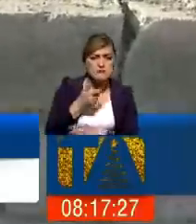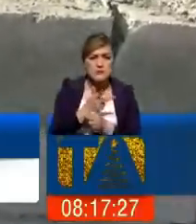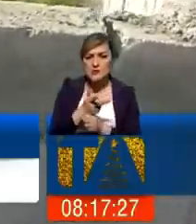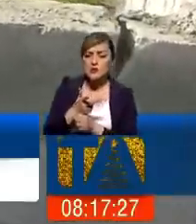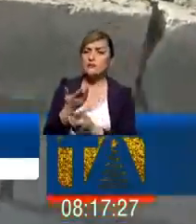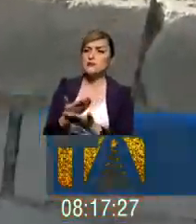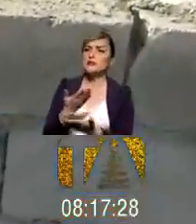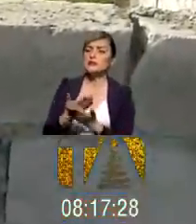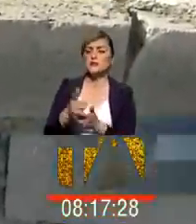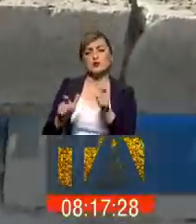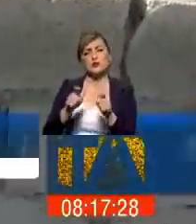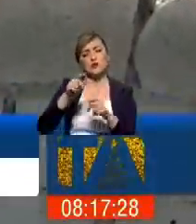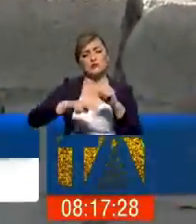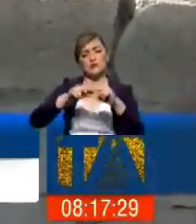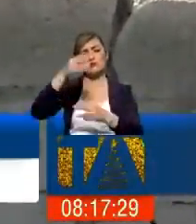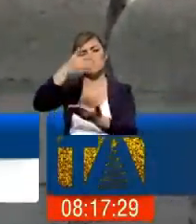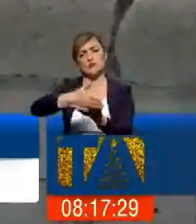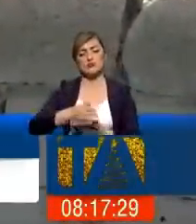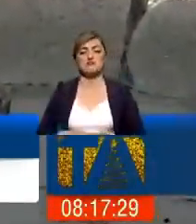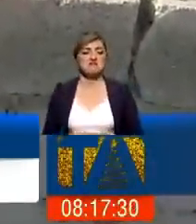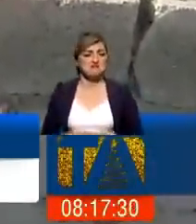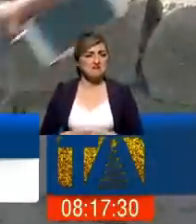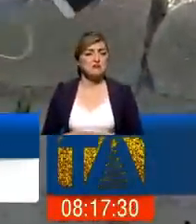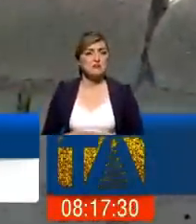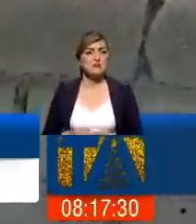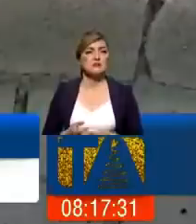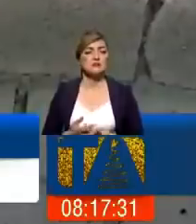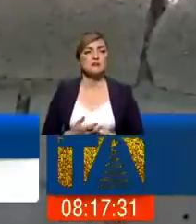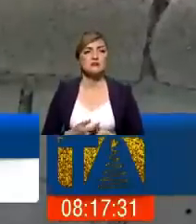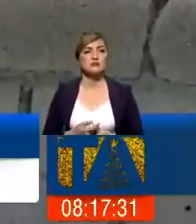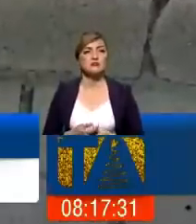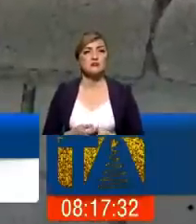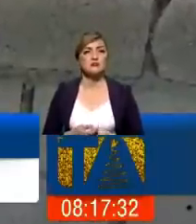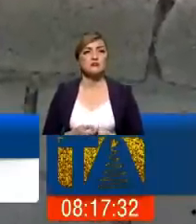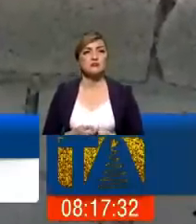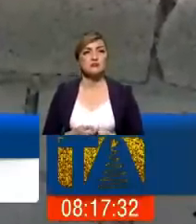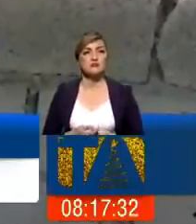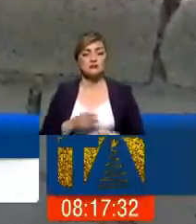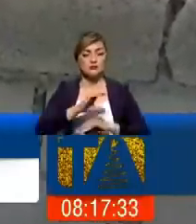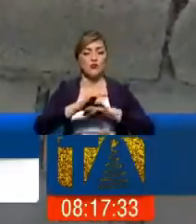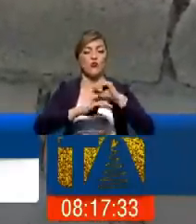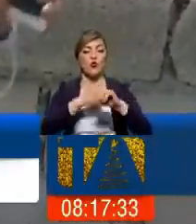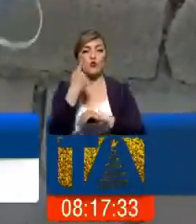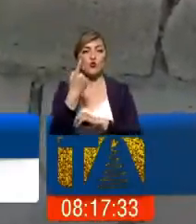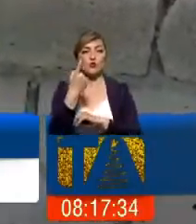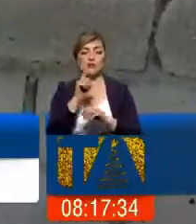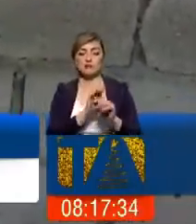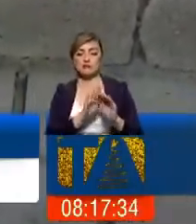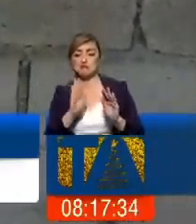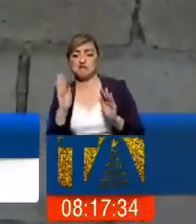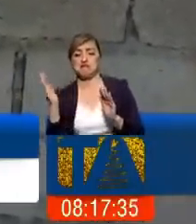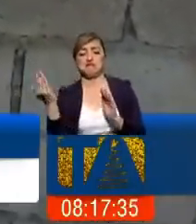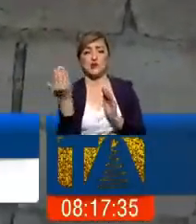ya exigían los vecinos que se detenga la construcción de este muro, cuando apenas estaba puesto uno de los muros. Ahora ya está